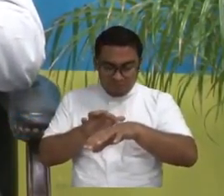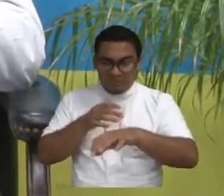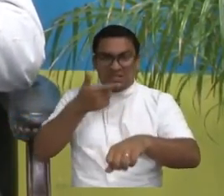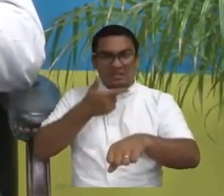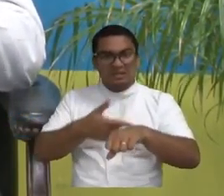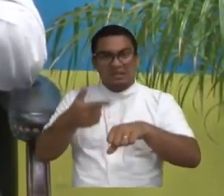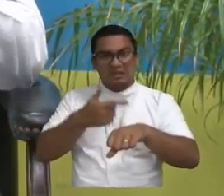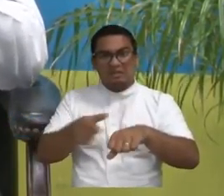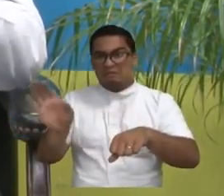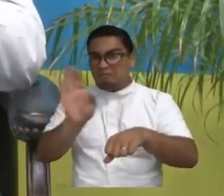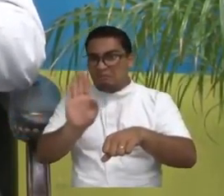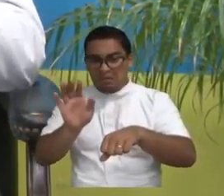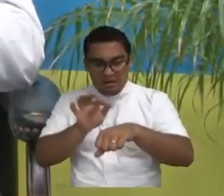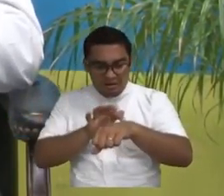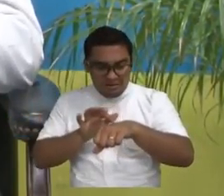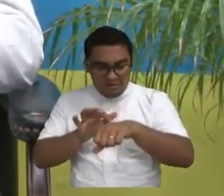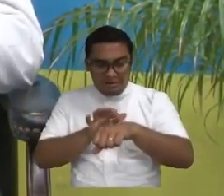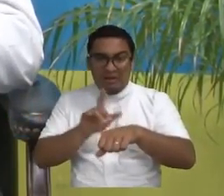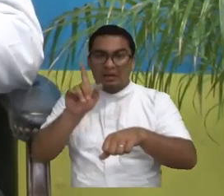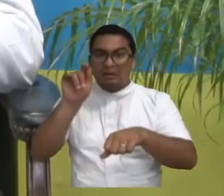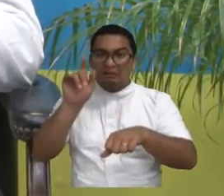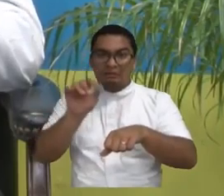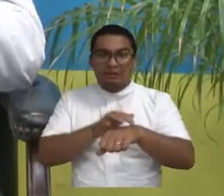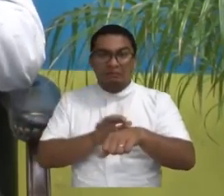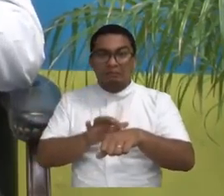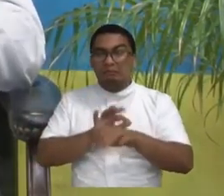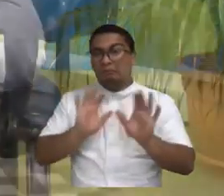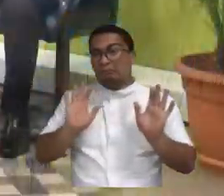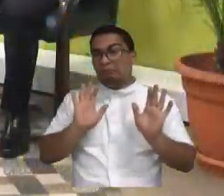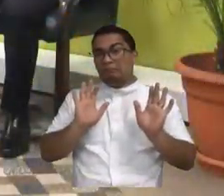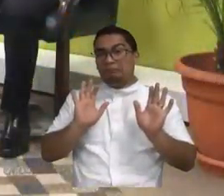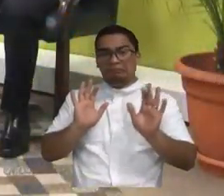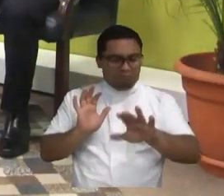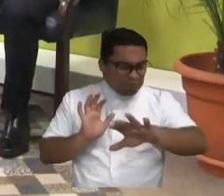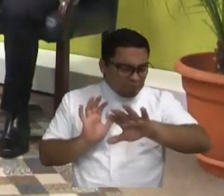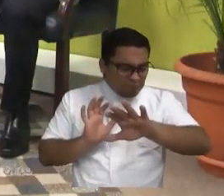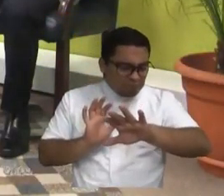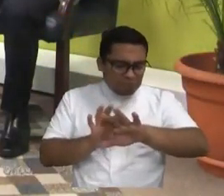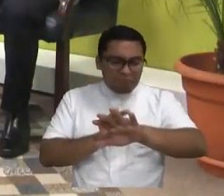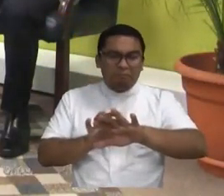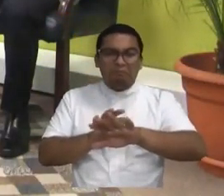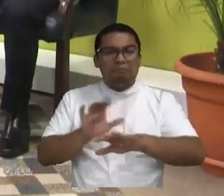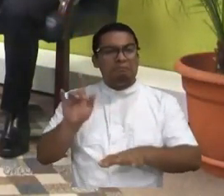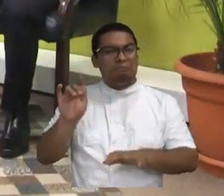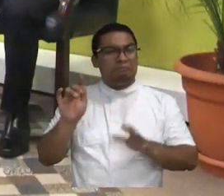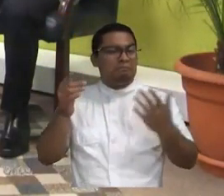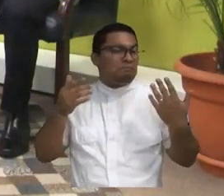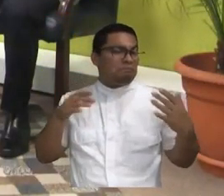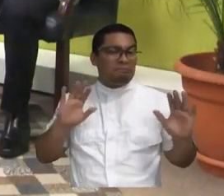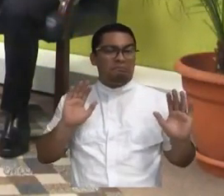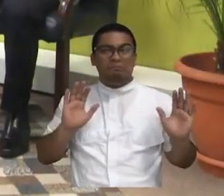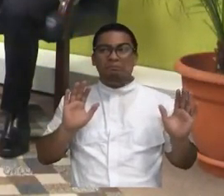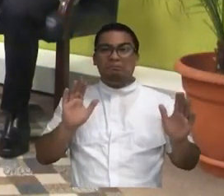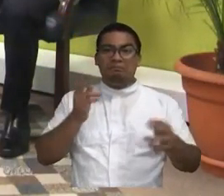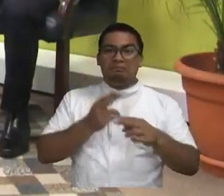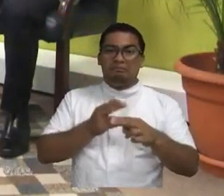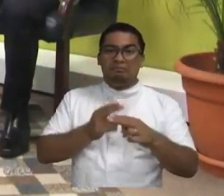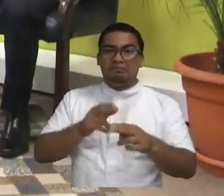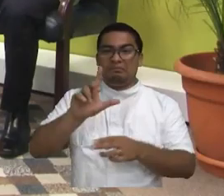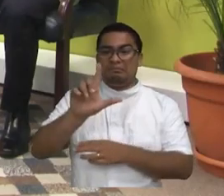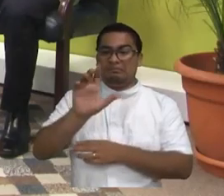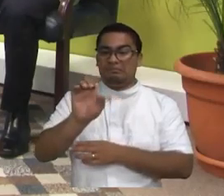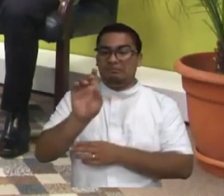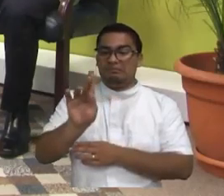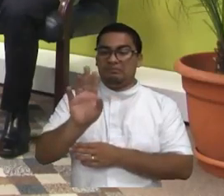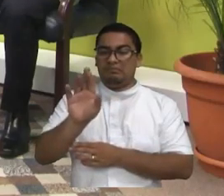ser blanca, puede ser café. Es una simple mancha. ¿Eh? Por eso es que la lepra le llaman la gran simuladora, porque